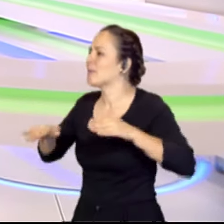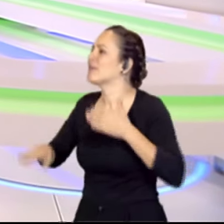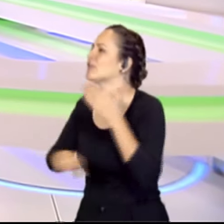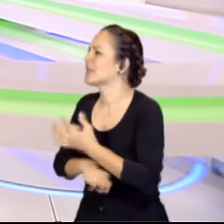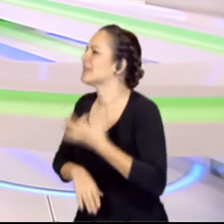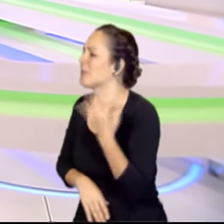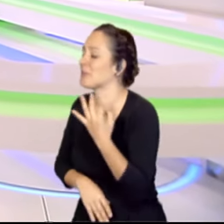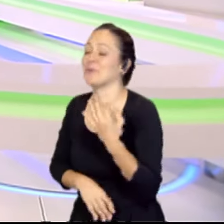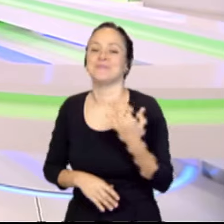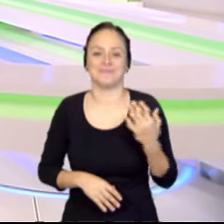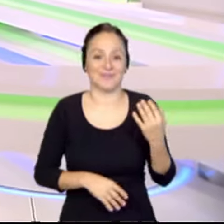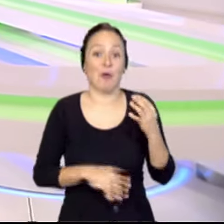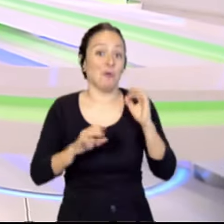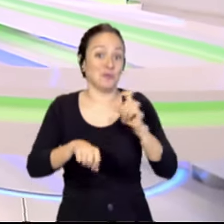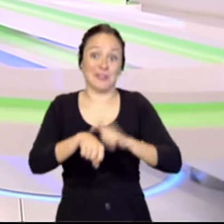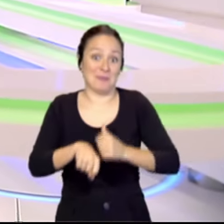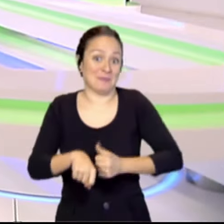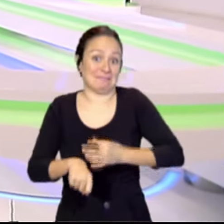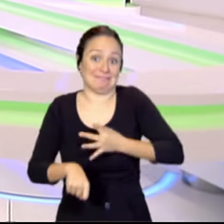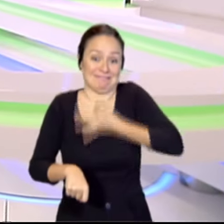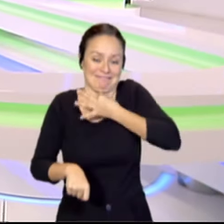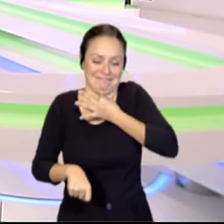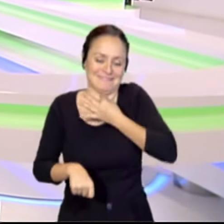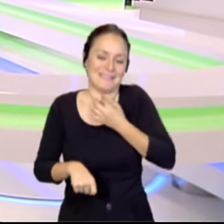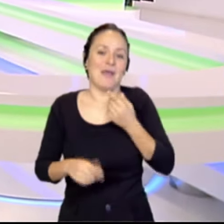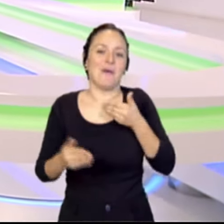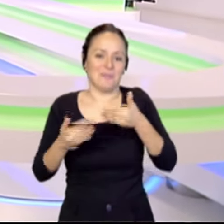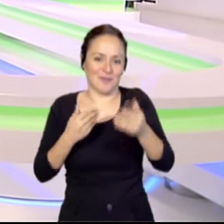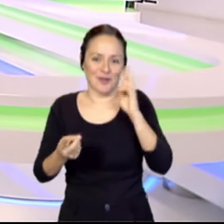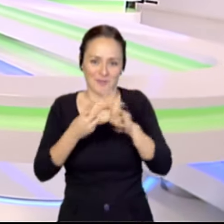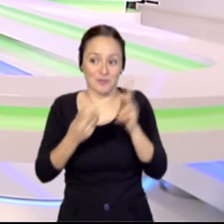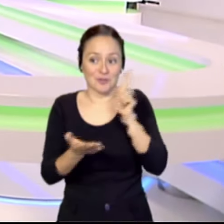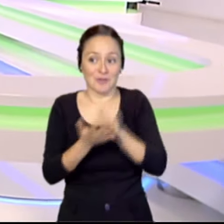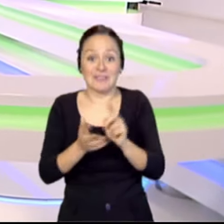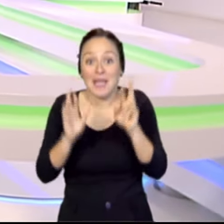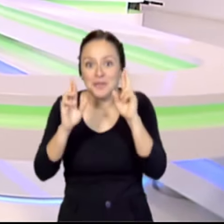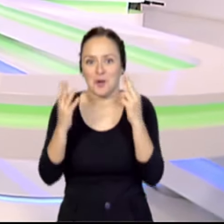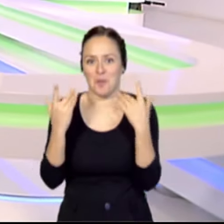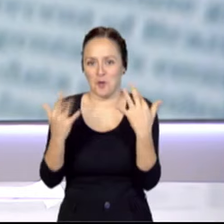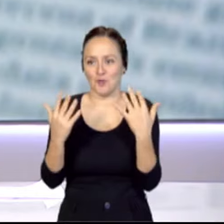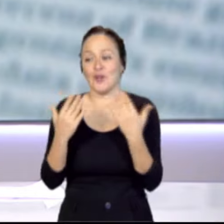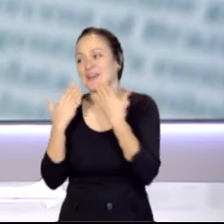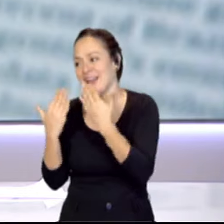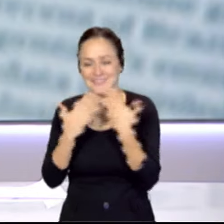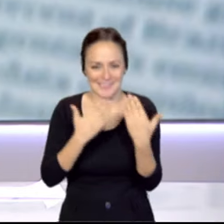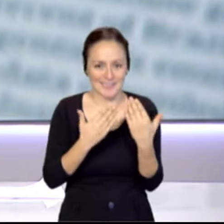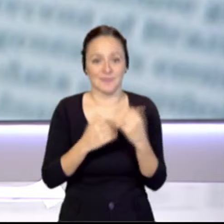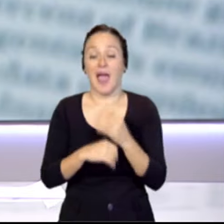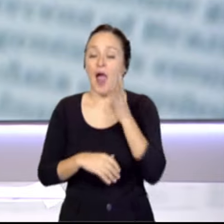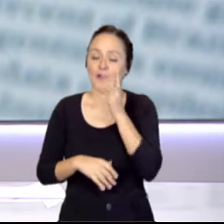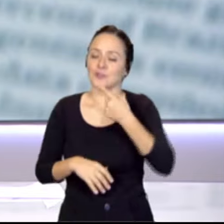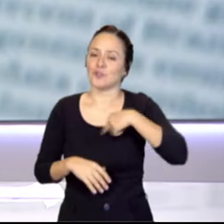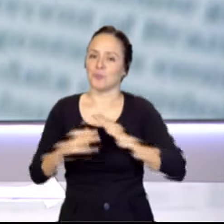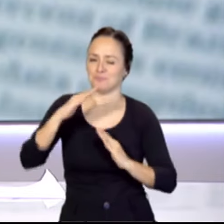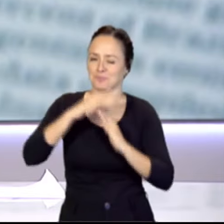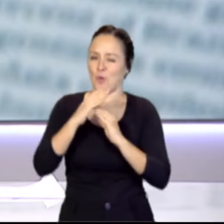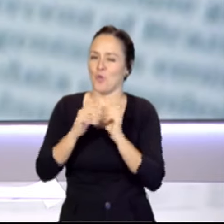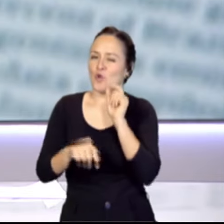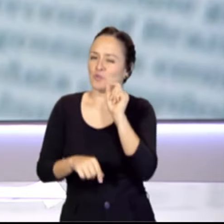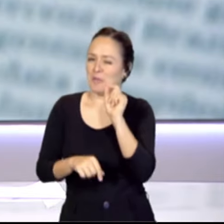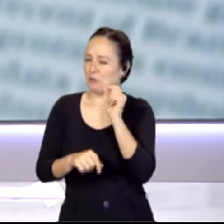que como decía Nos quedamos sin tiempo para más nos vemos en una próxima ocasión esperemos que prontito gracias a los dos y nosotros que hacemos un pequeño alto en el camino unos